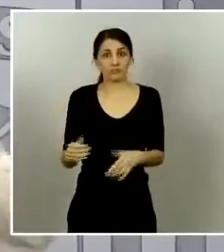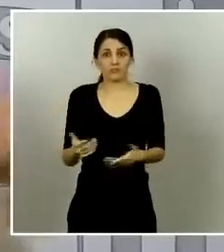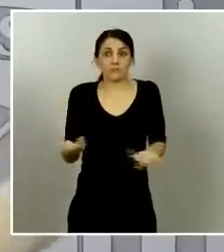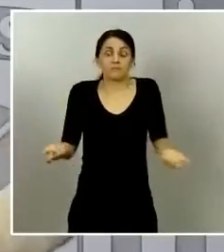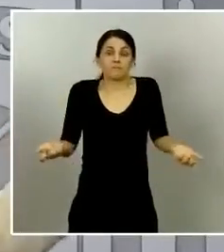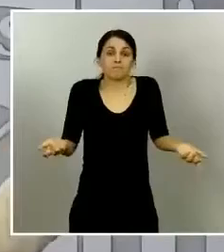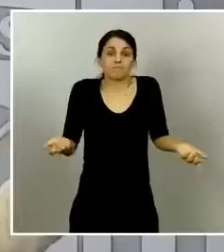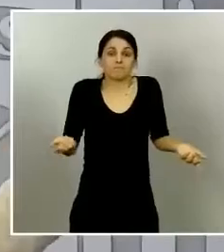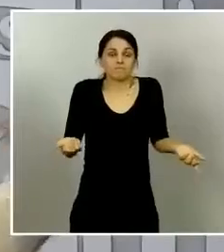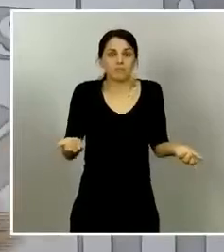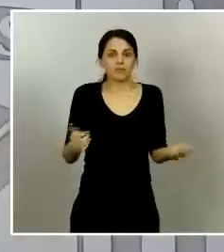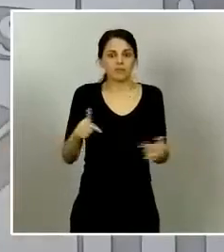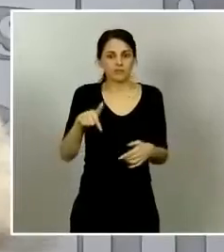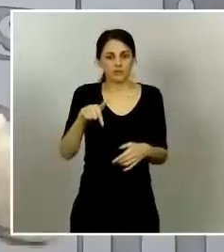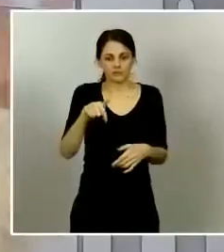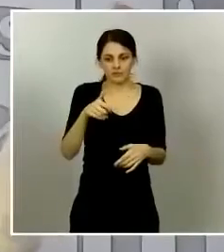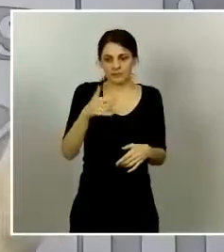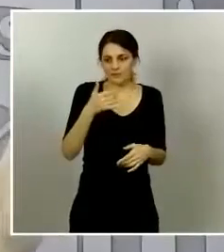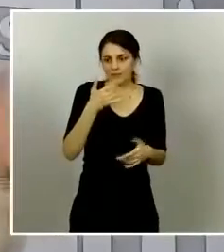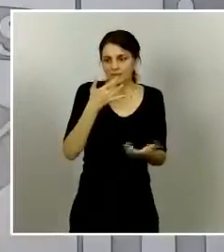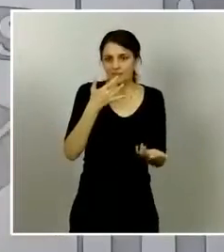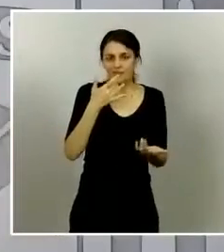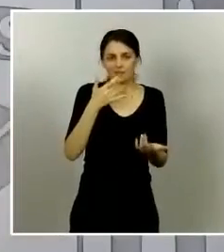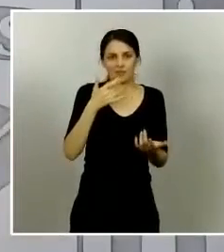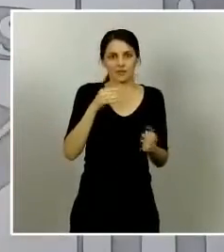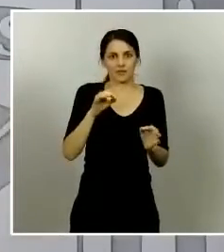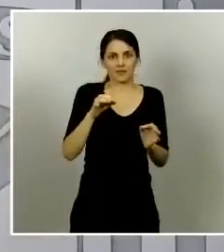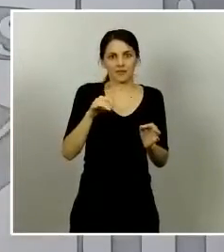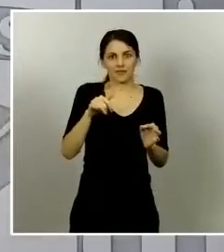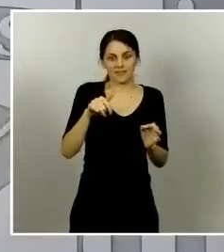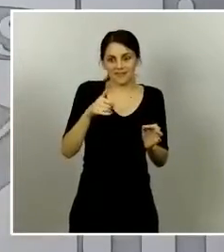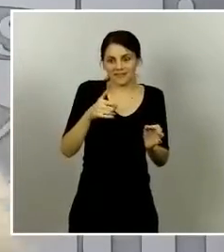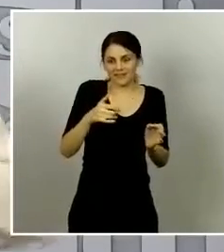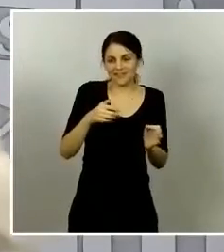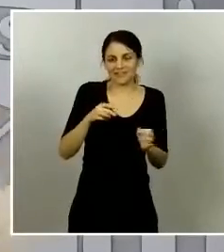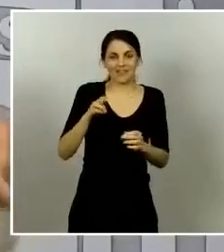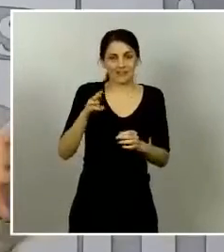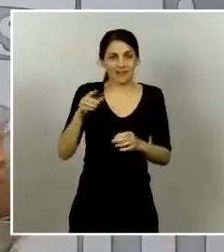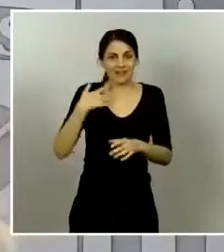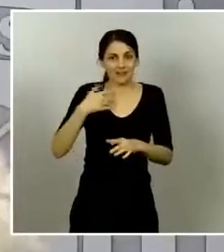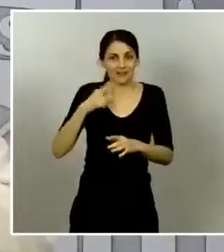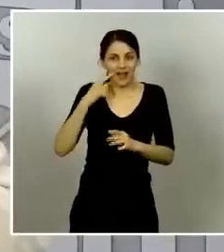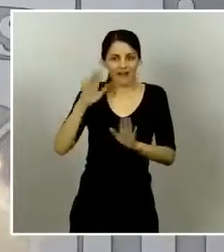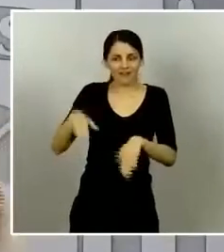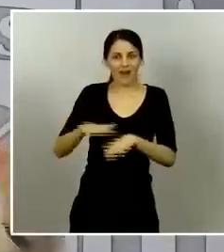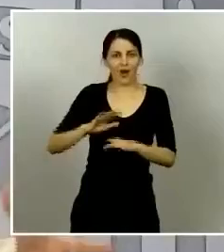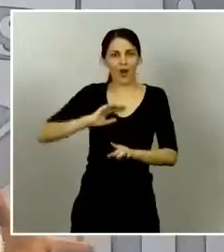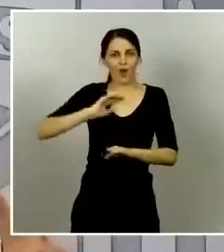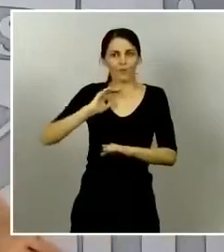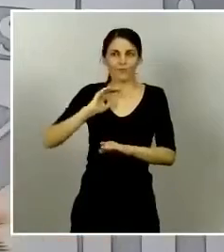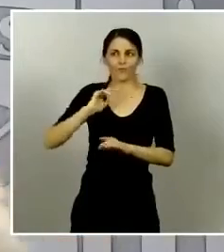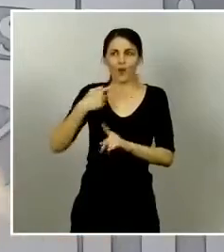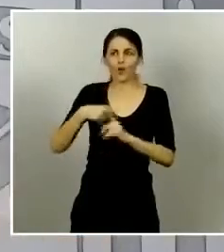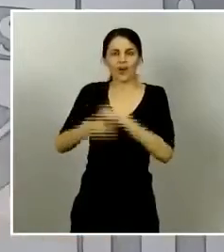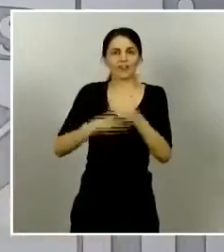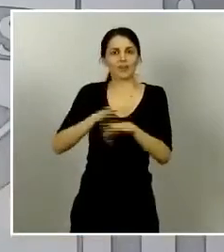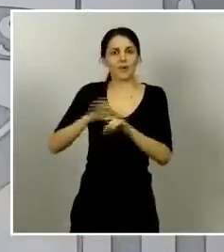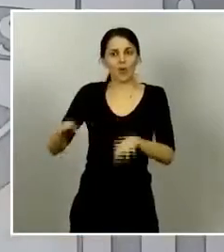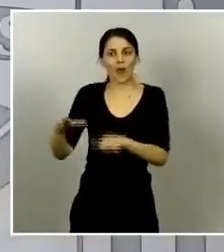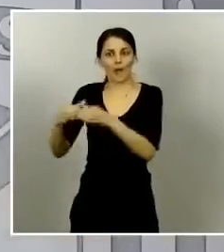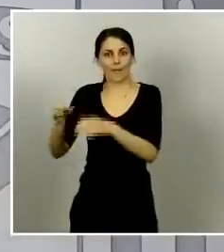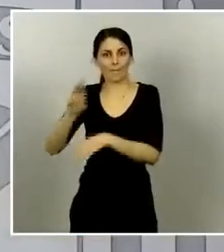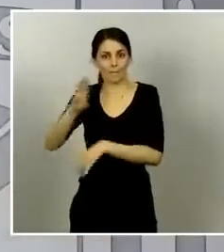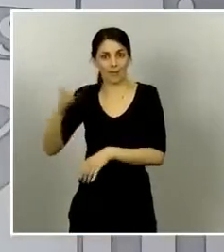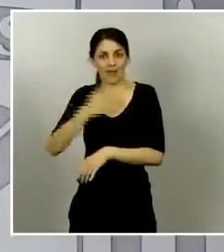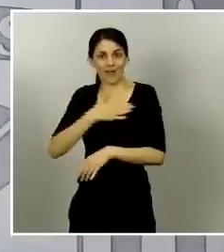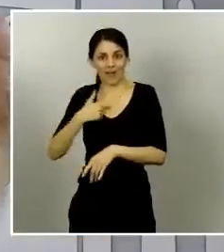hubiera salido en los términos que lo votó el Partido Popular, hoy domingo se estaría produciendo en nuestro país una salida por parte